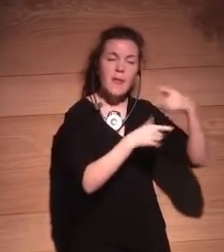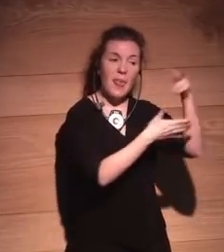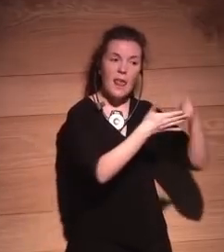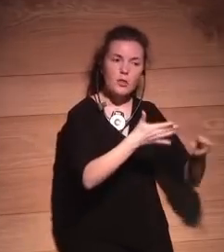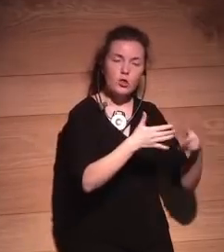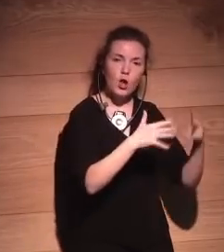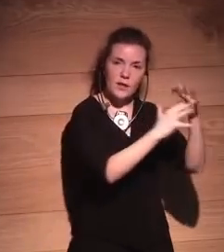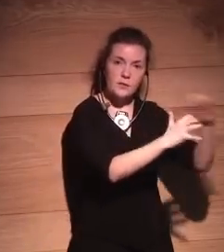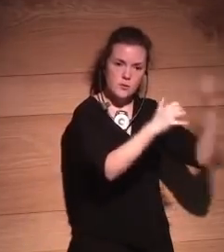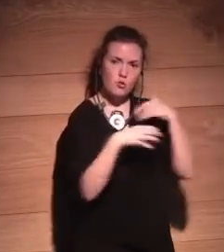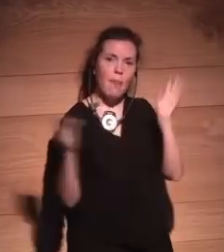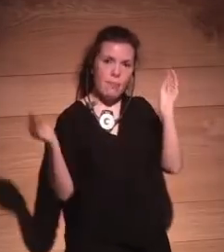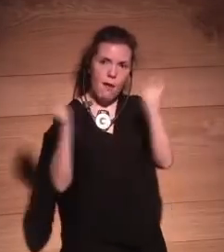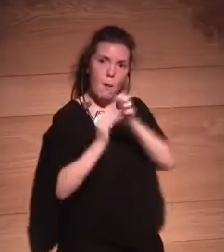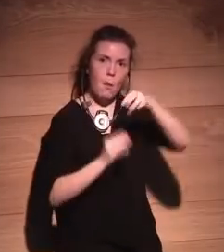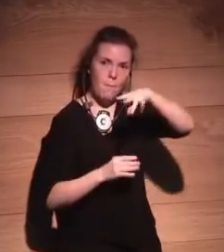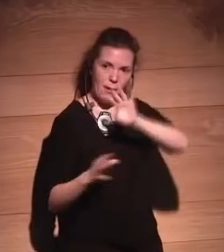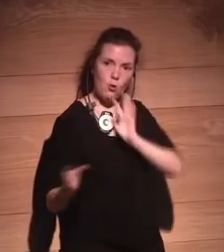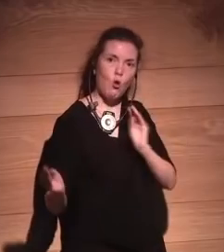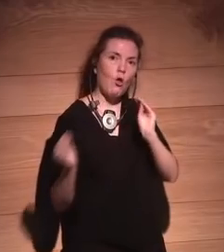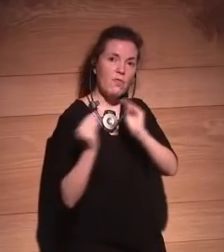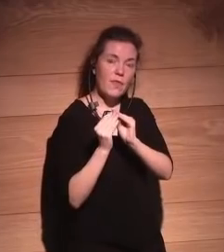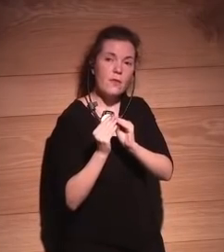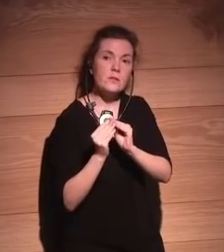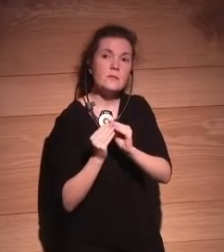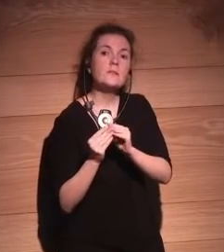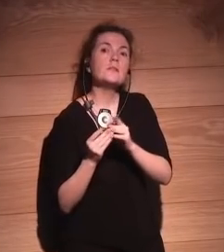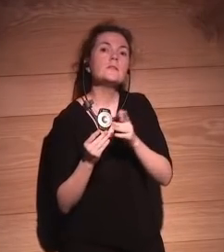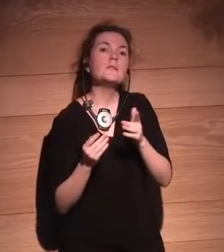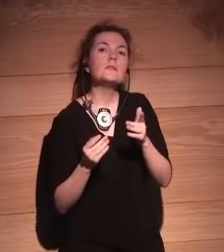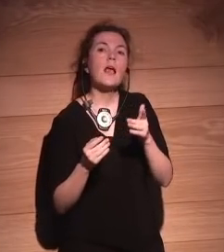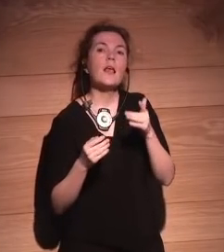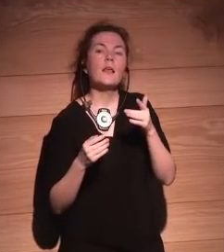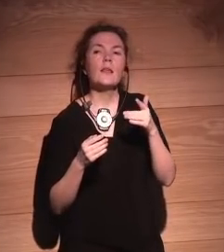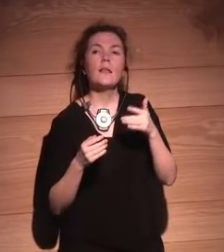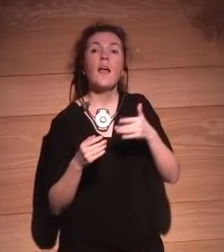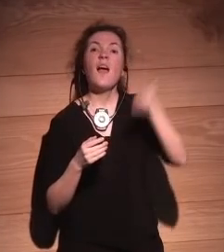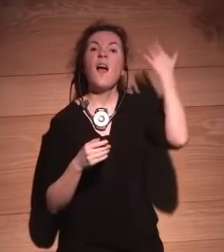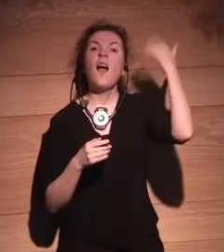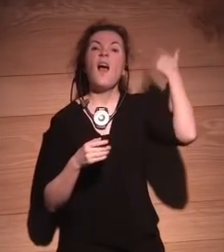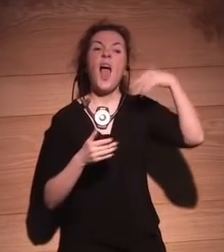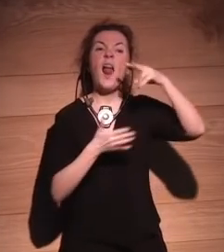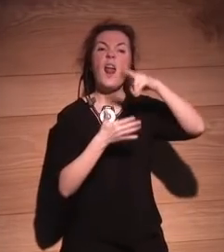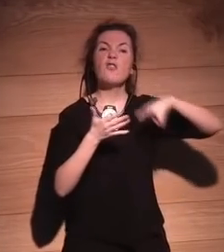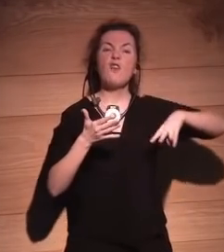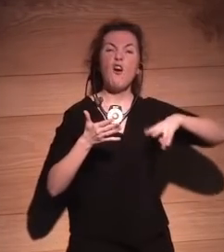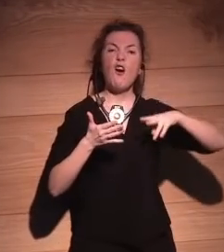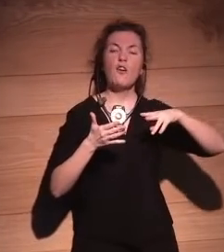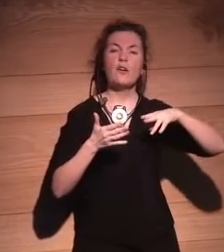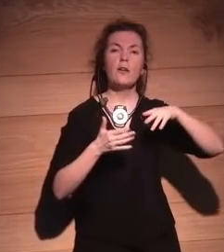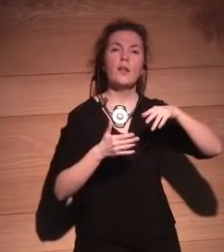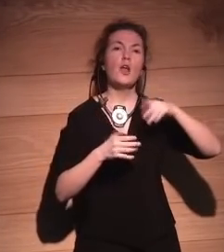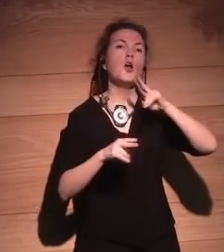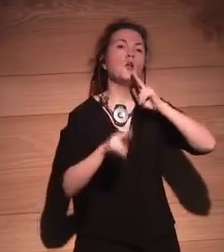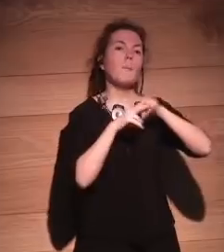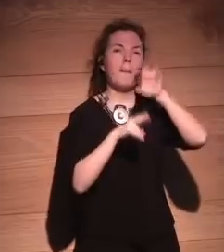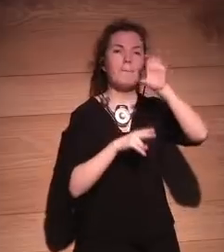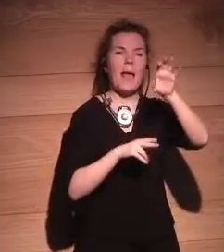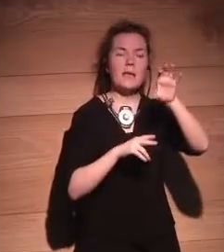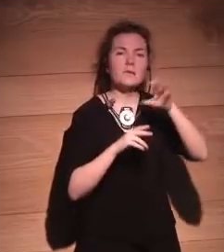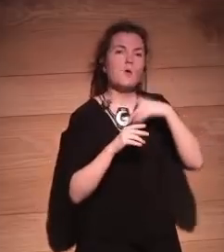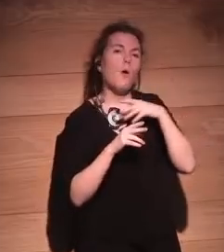completamente de acuerdo contigo, Mario. Si en algún momento tuvo sentido hablar de aquel lector, cambia el nombre del país por el del